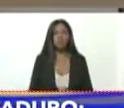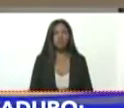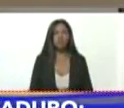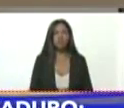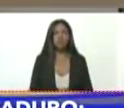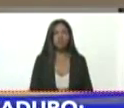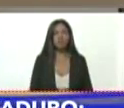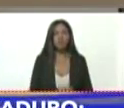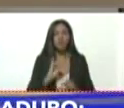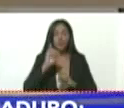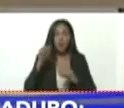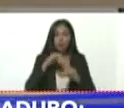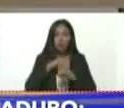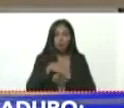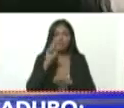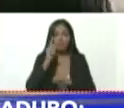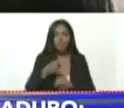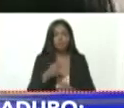señor Jorge Rodríguez,